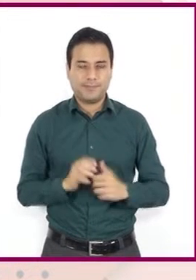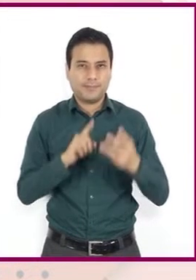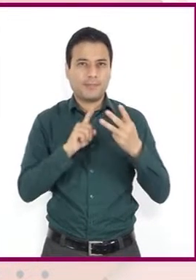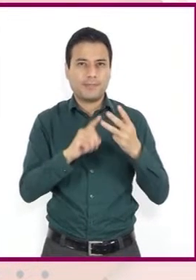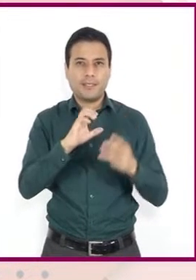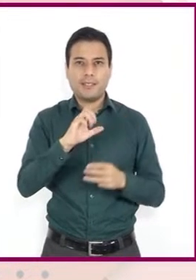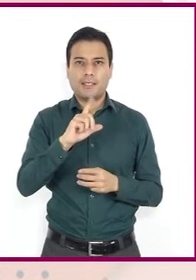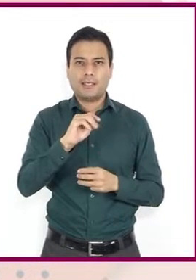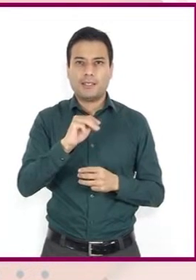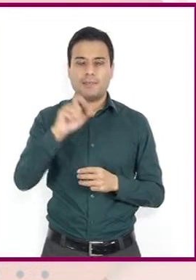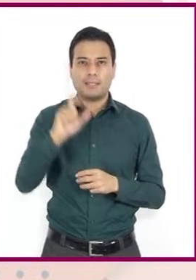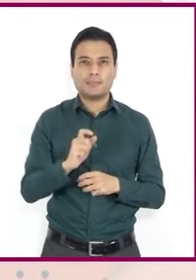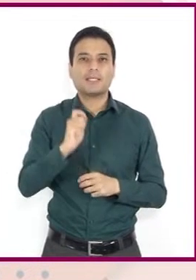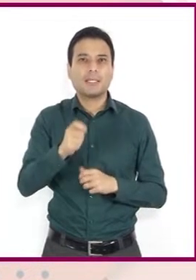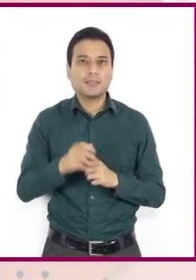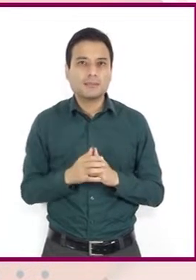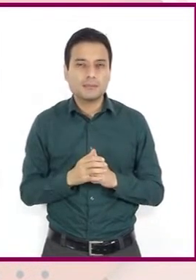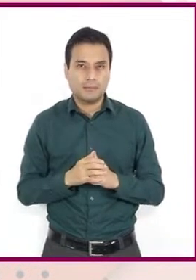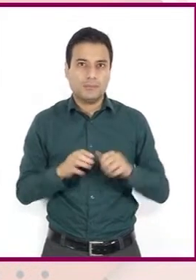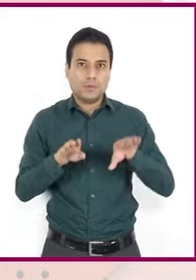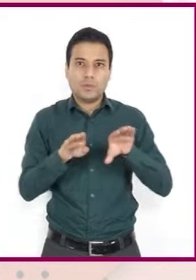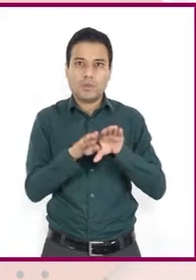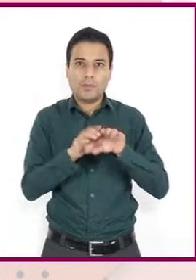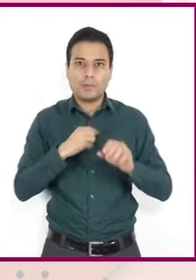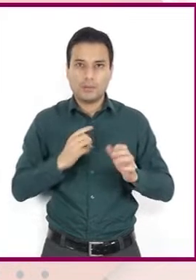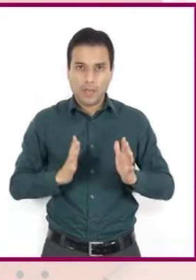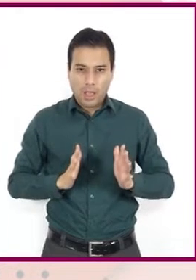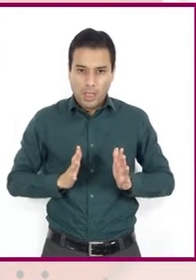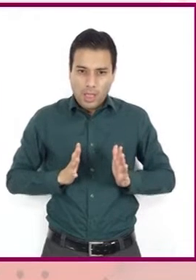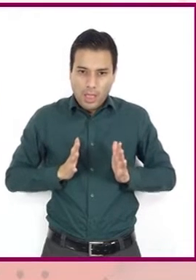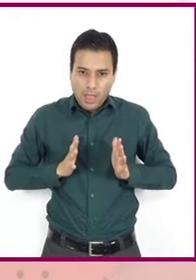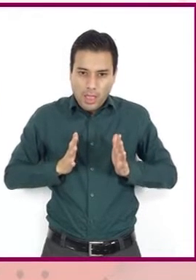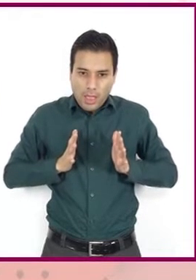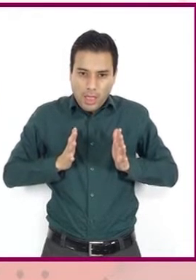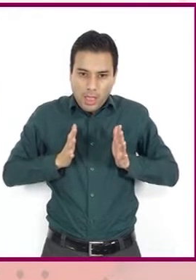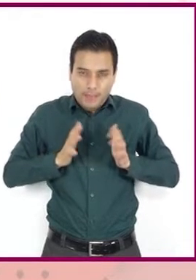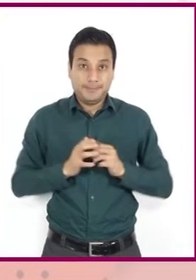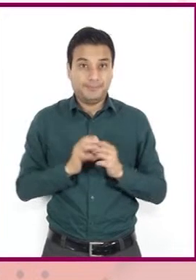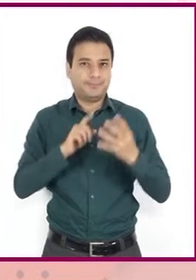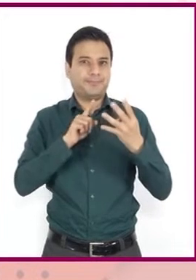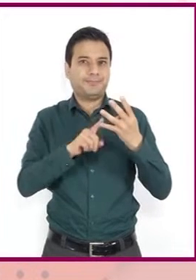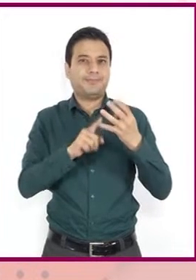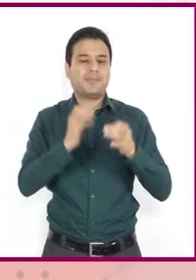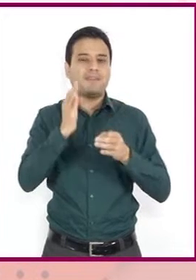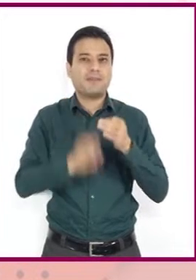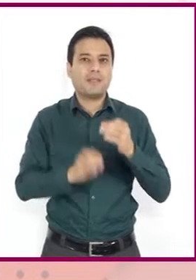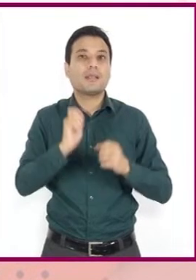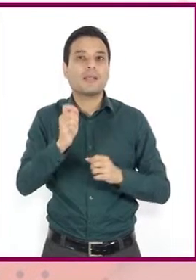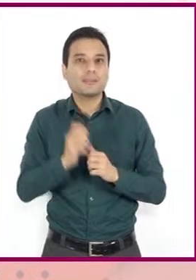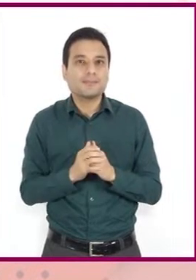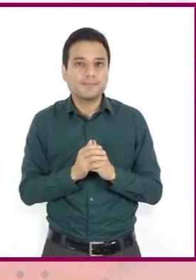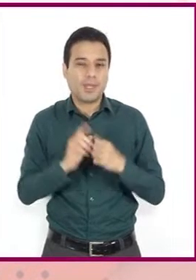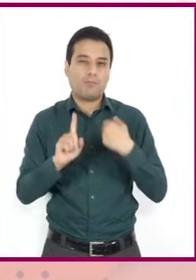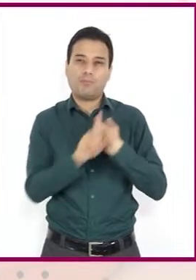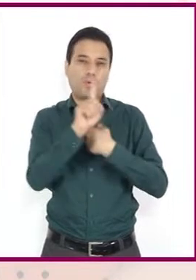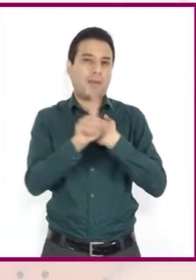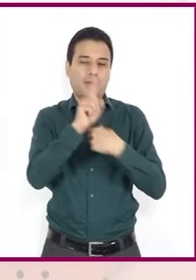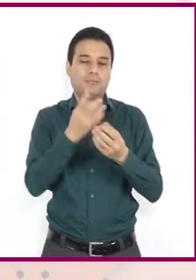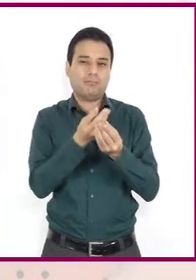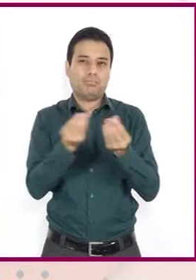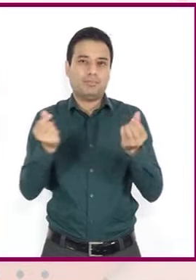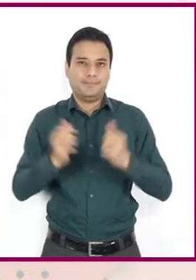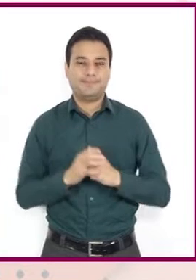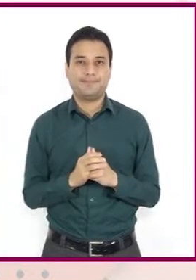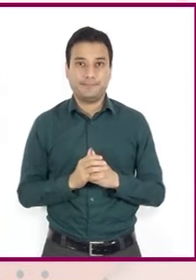Clímax, es la parte de suspenso donde culmina el desarrollo. Desenlace, solución de conflicto.